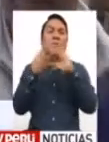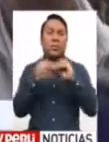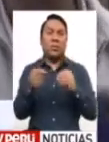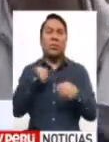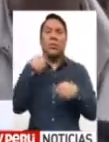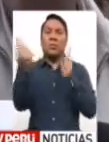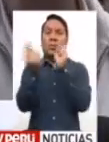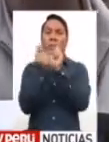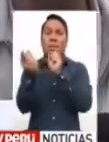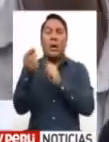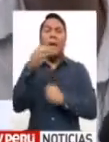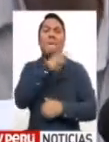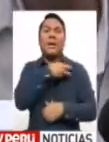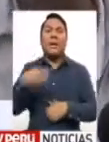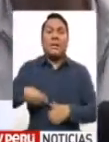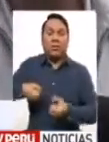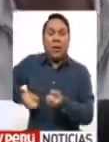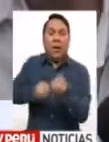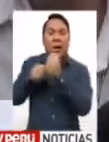ministro agricultura